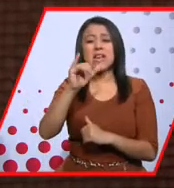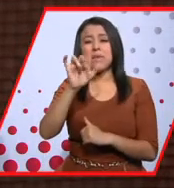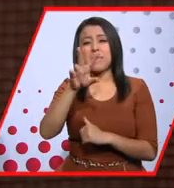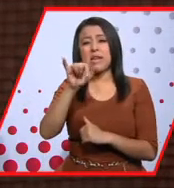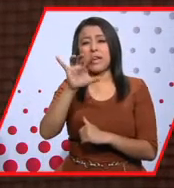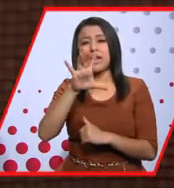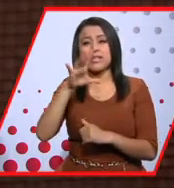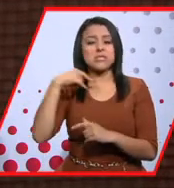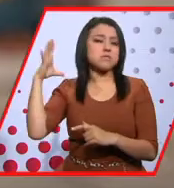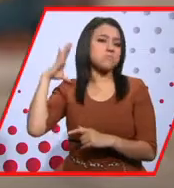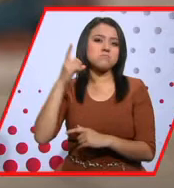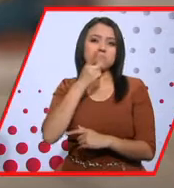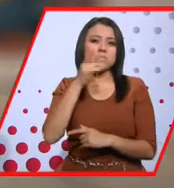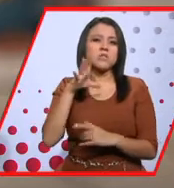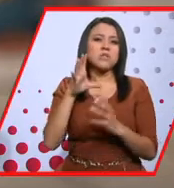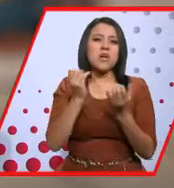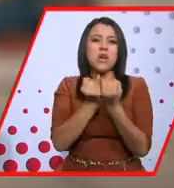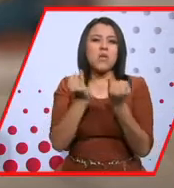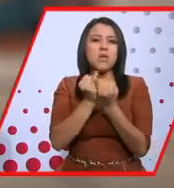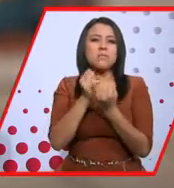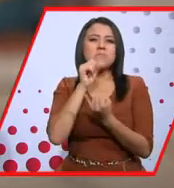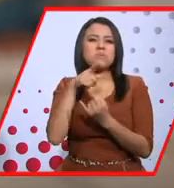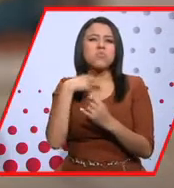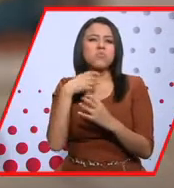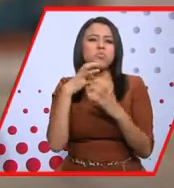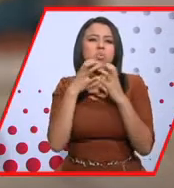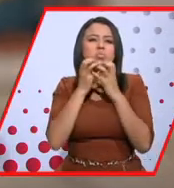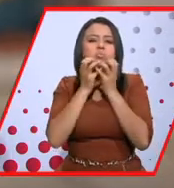esto. Es más, hasta la misma quijada